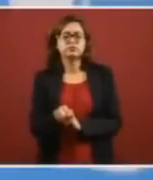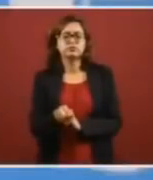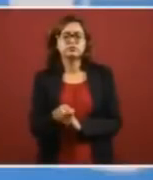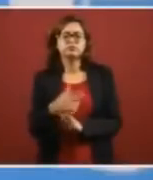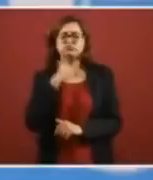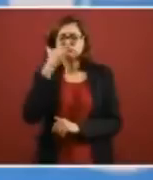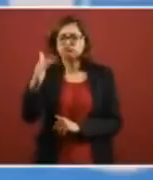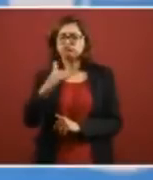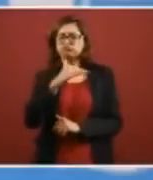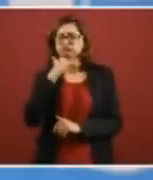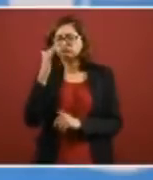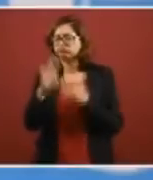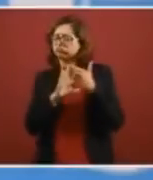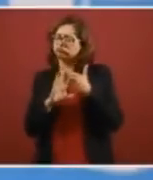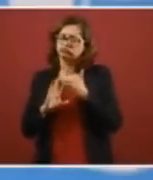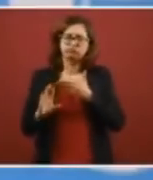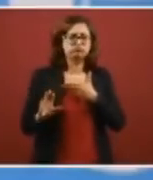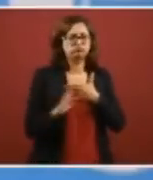desterrar la corrupción.